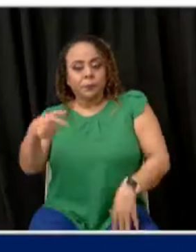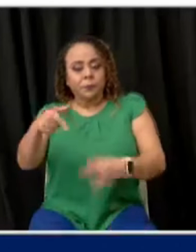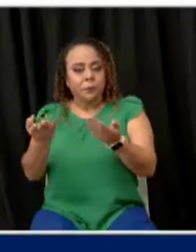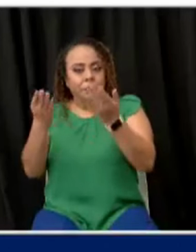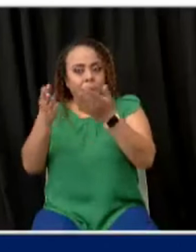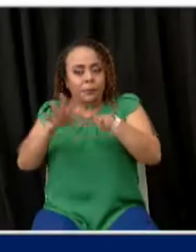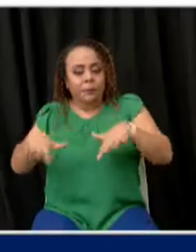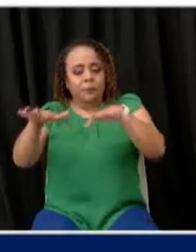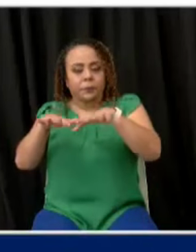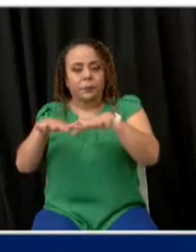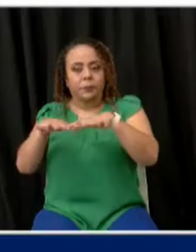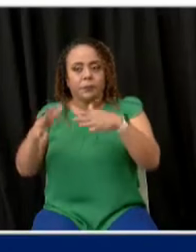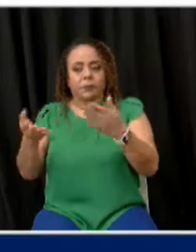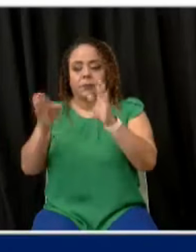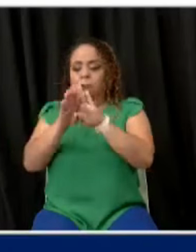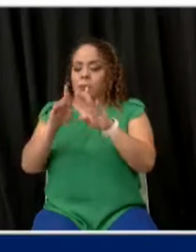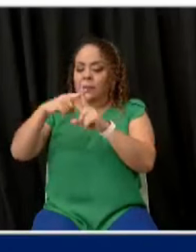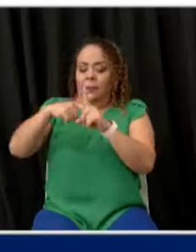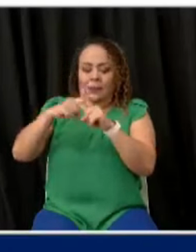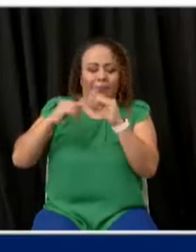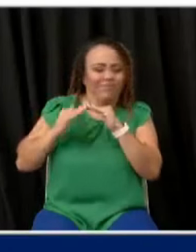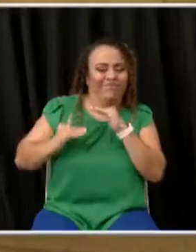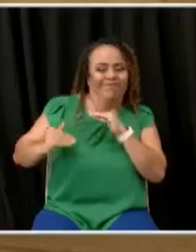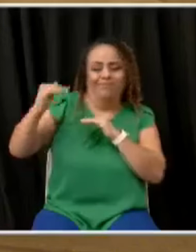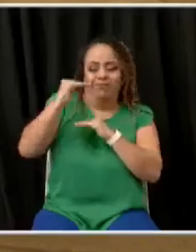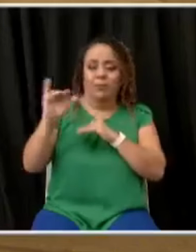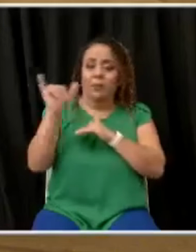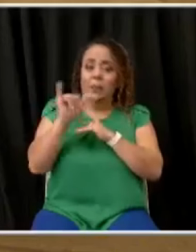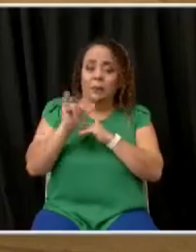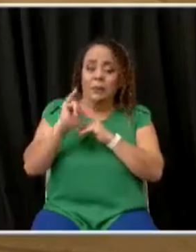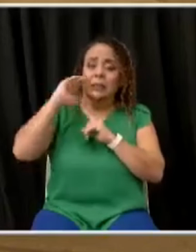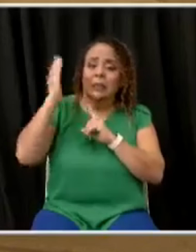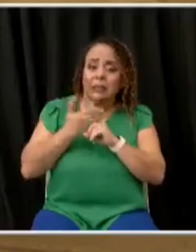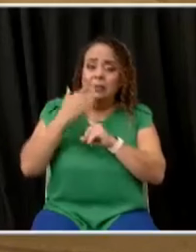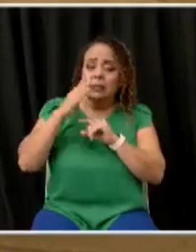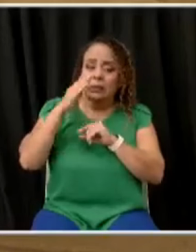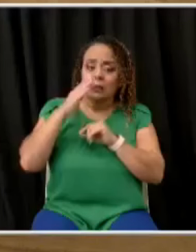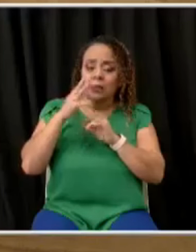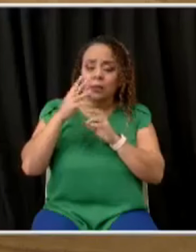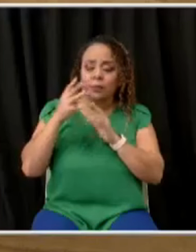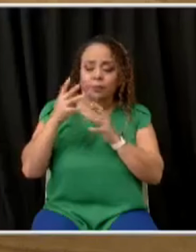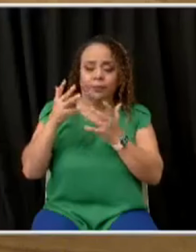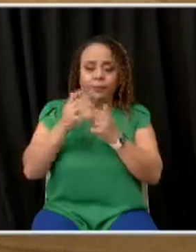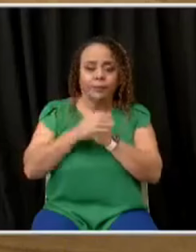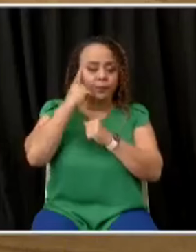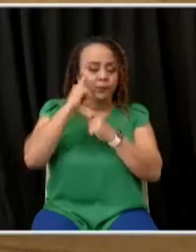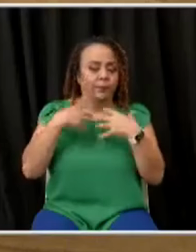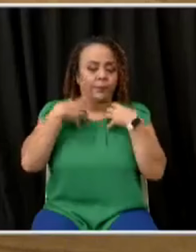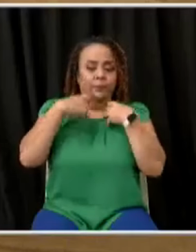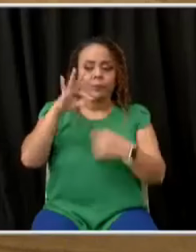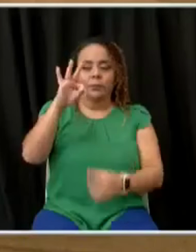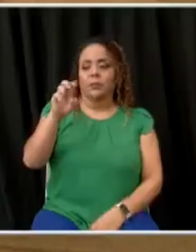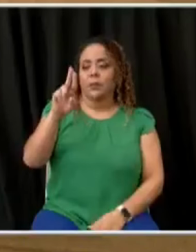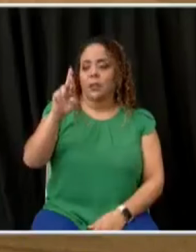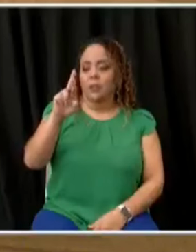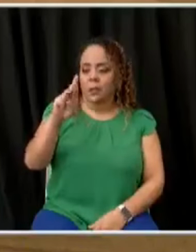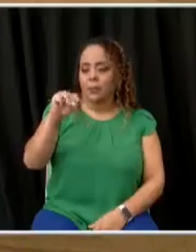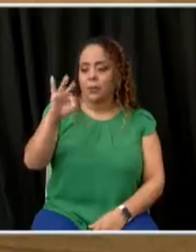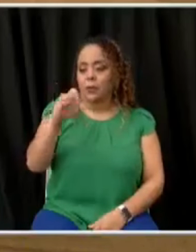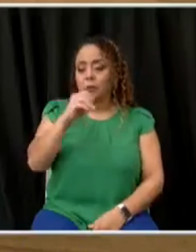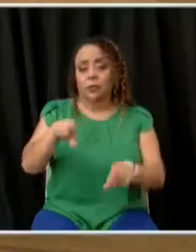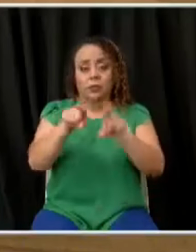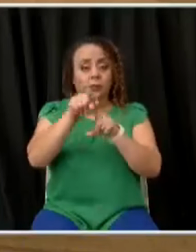cerrados a altas temperaturas también sufren afectaciones por estrés térmico y también